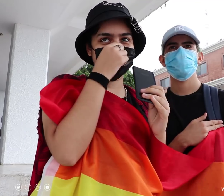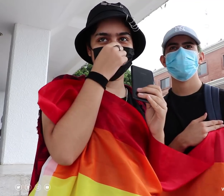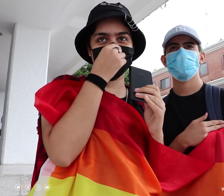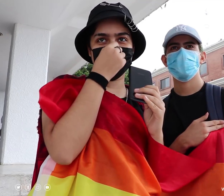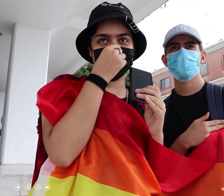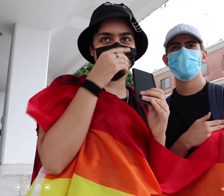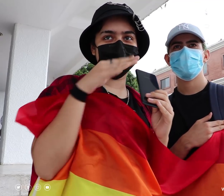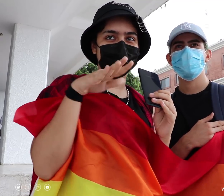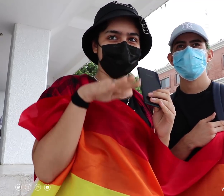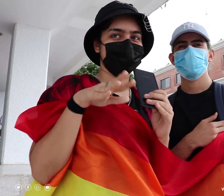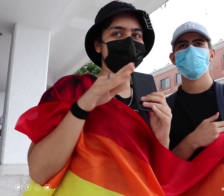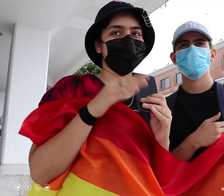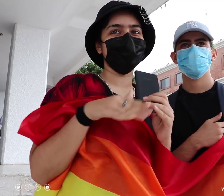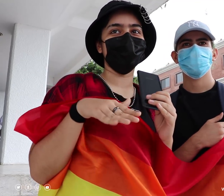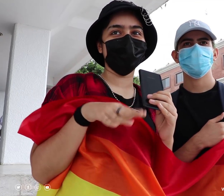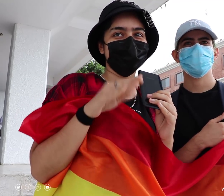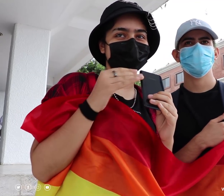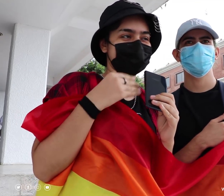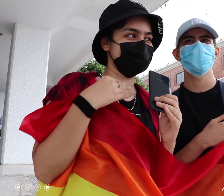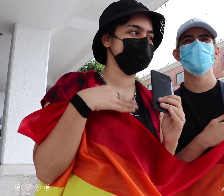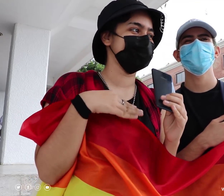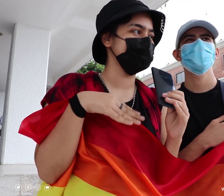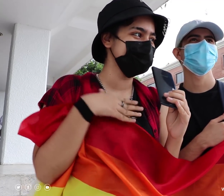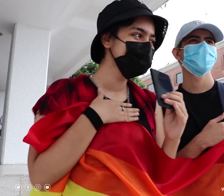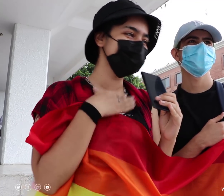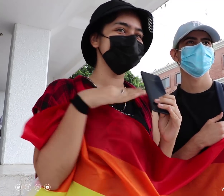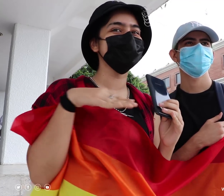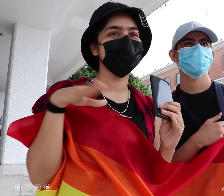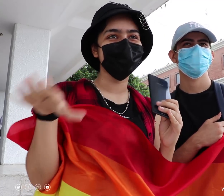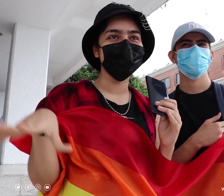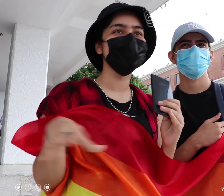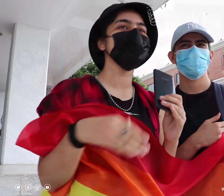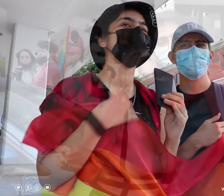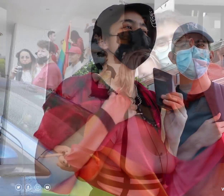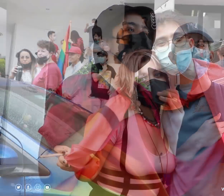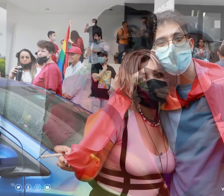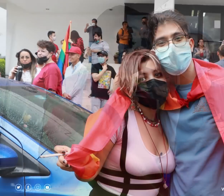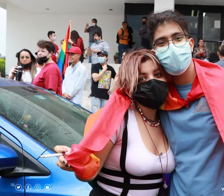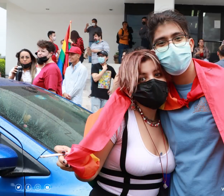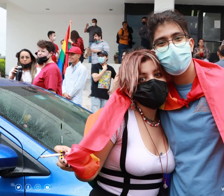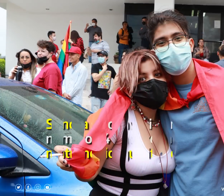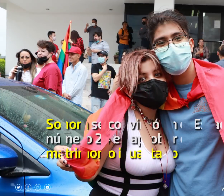Gracias. No, nunca creí presenciar ese momento en Hermosillo, en Sonora.